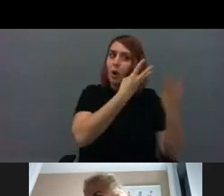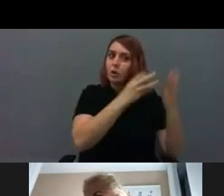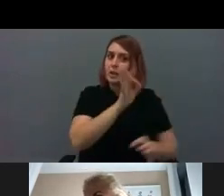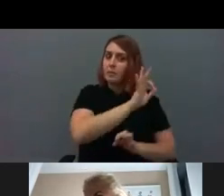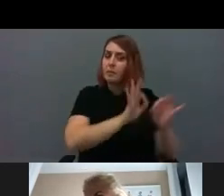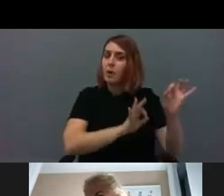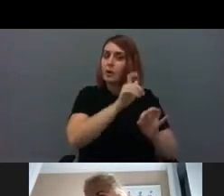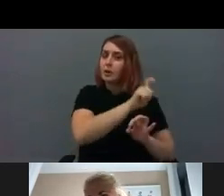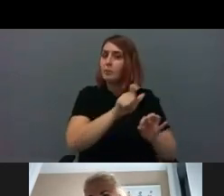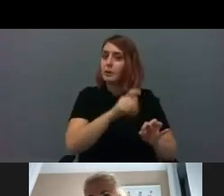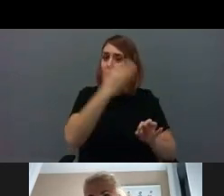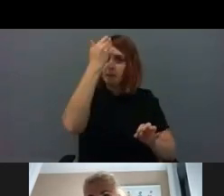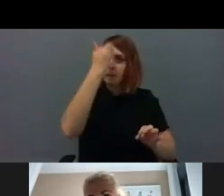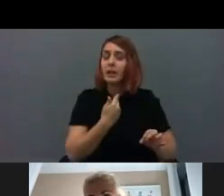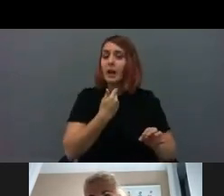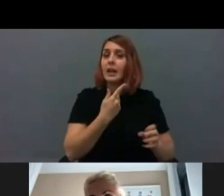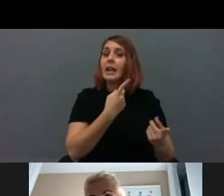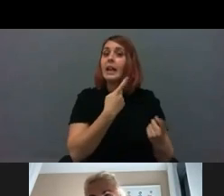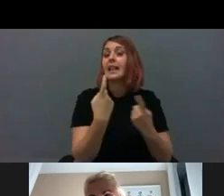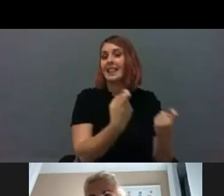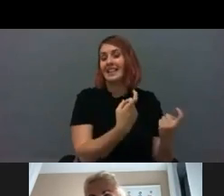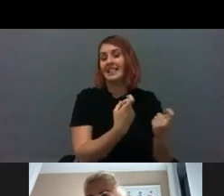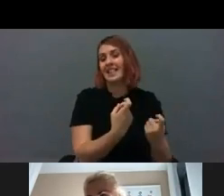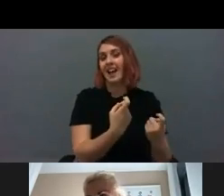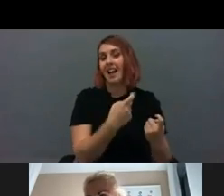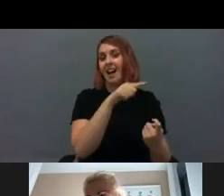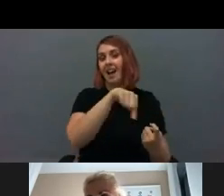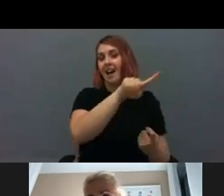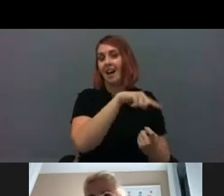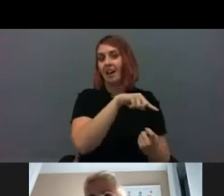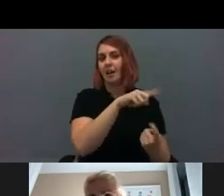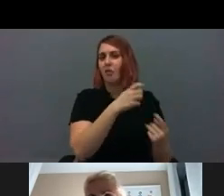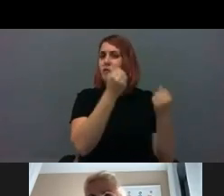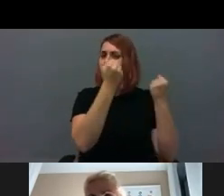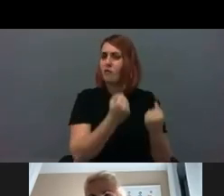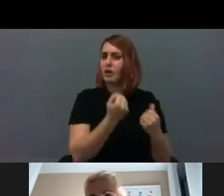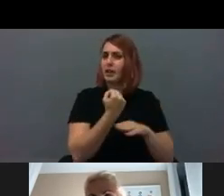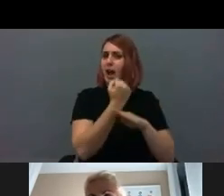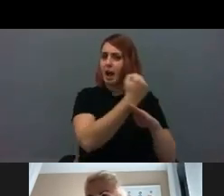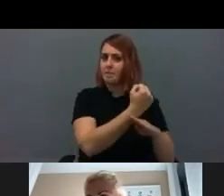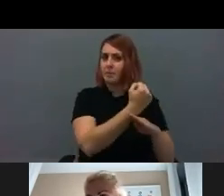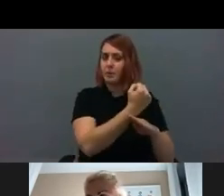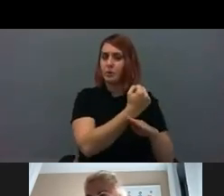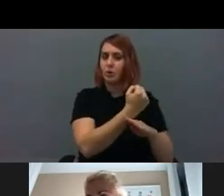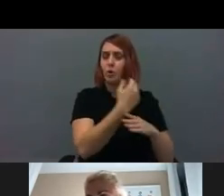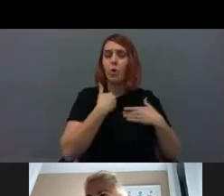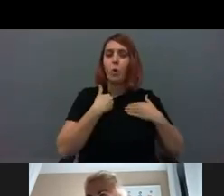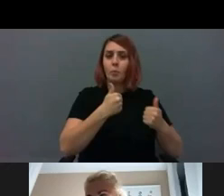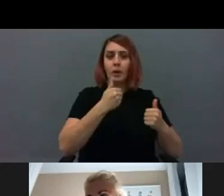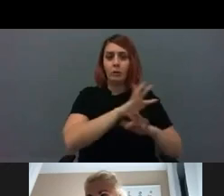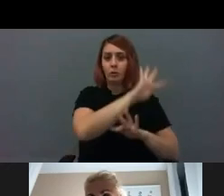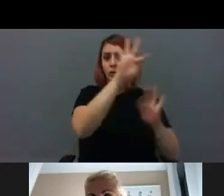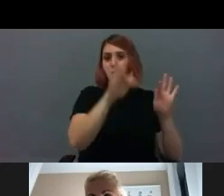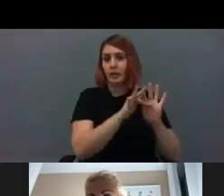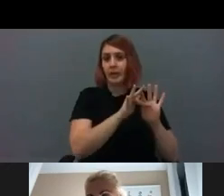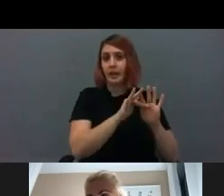personas con parálisis cerebral que requieren, que tienen grandes necesidades de apoyo y requieren de apoyos humanos las 24 horas